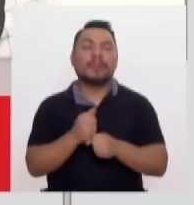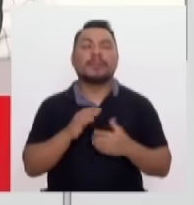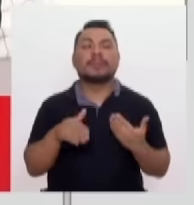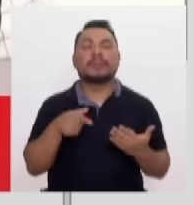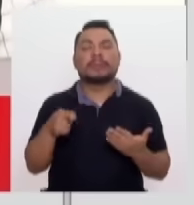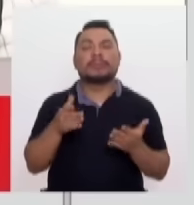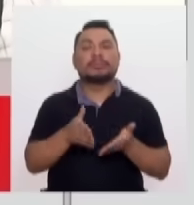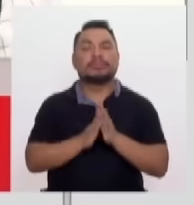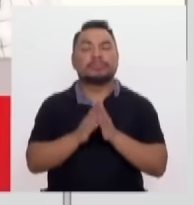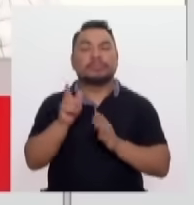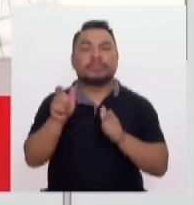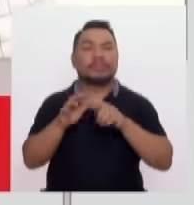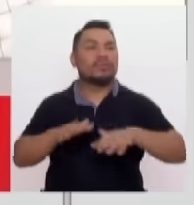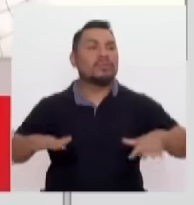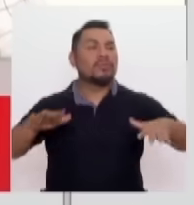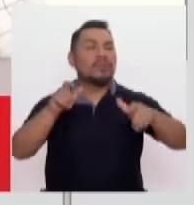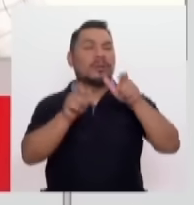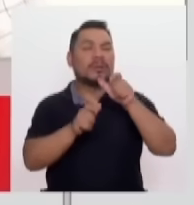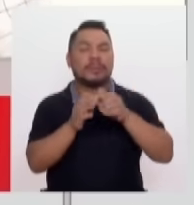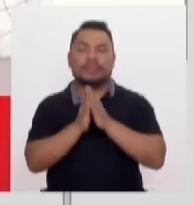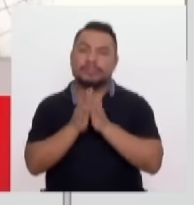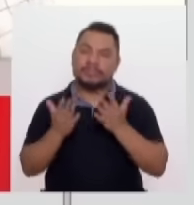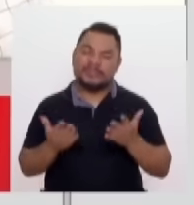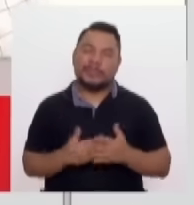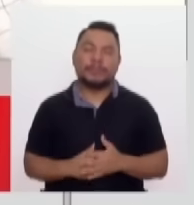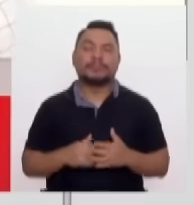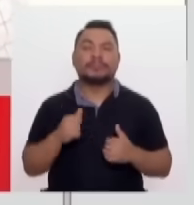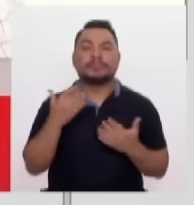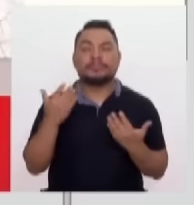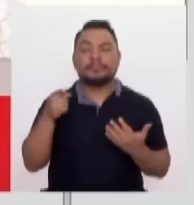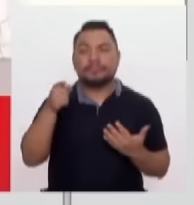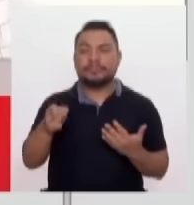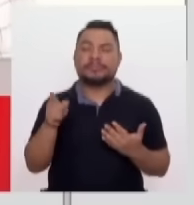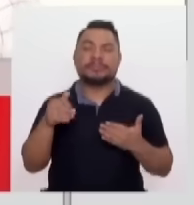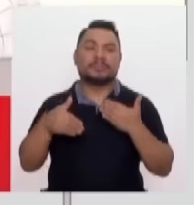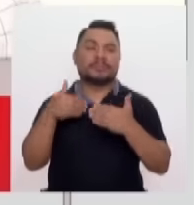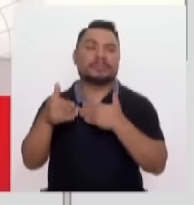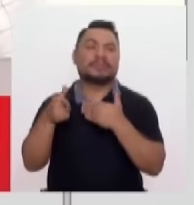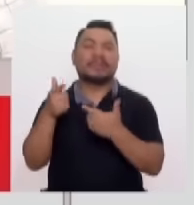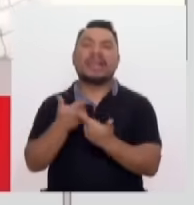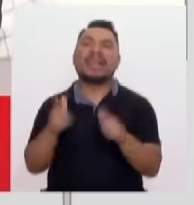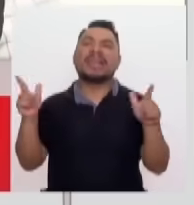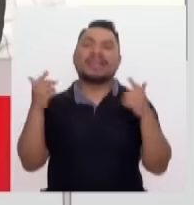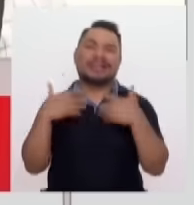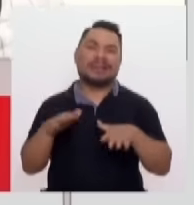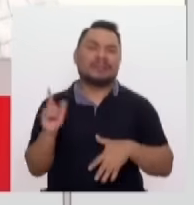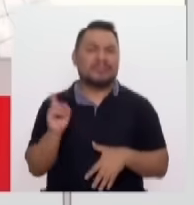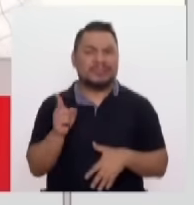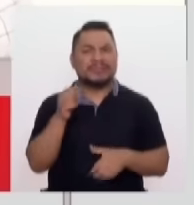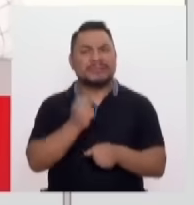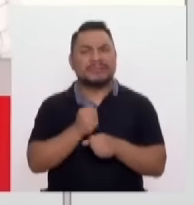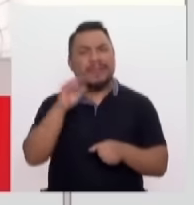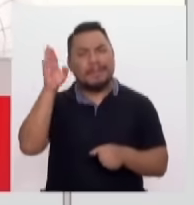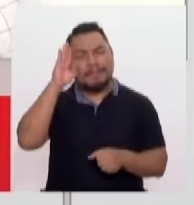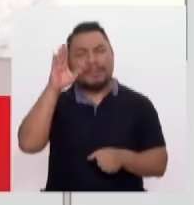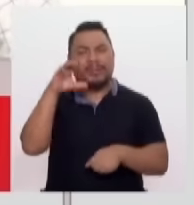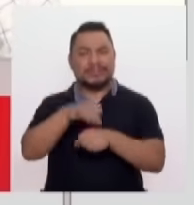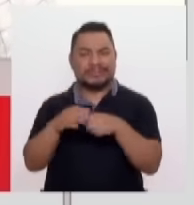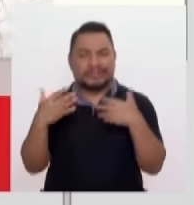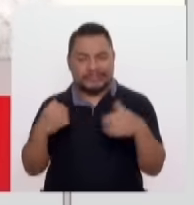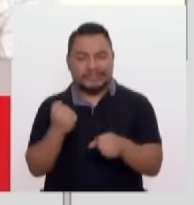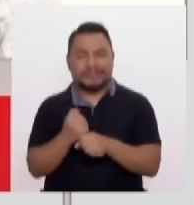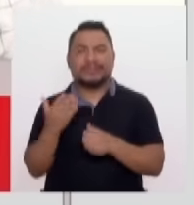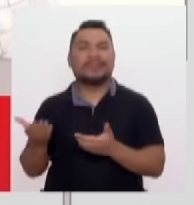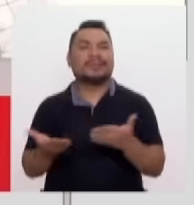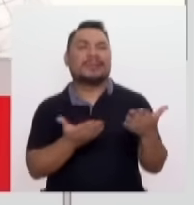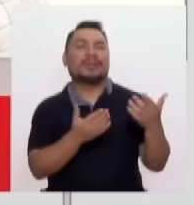canalizamos es el pedido de la ciudadanía en general, ¿no? De que no proceda con su liberación, un trabajo que se haga de manera sólida de la